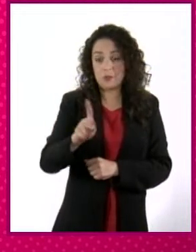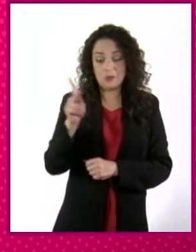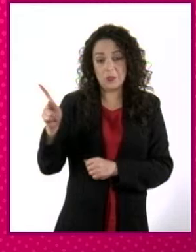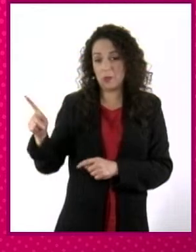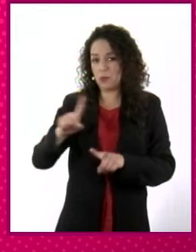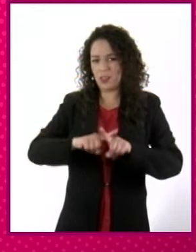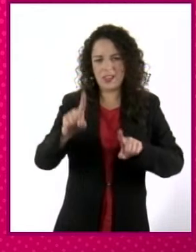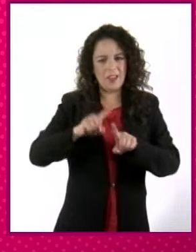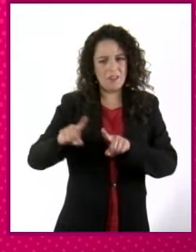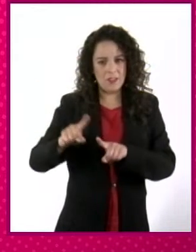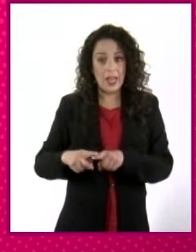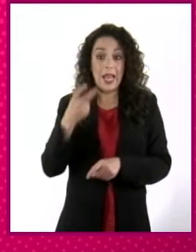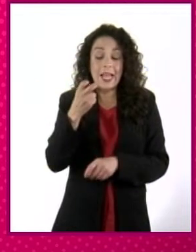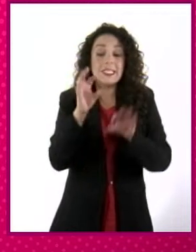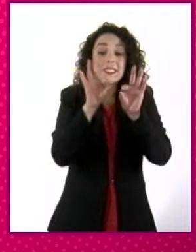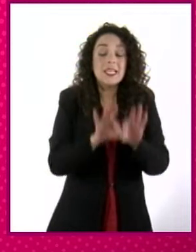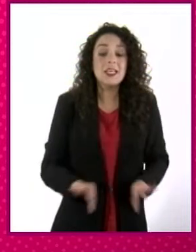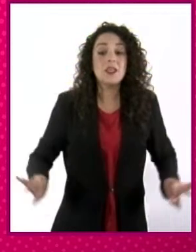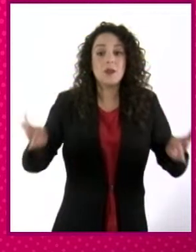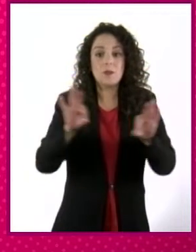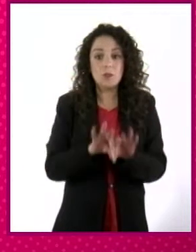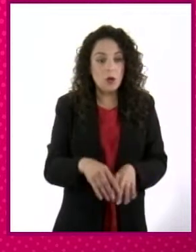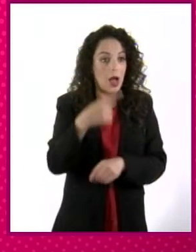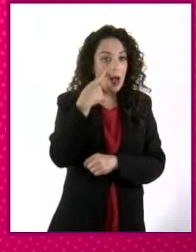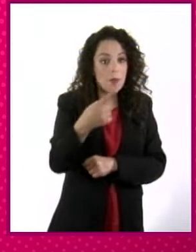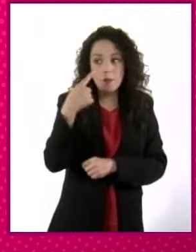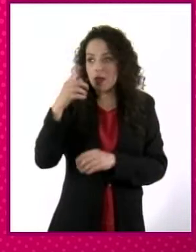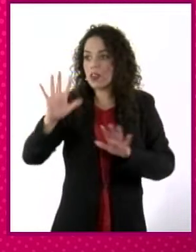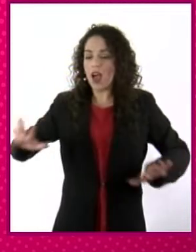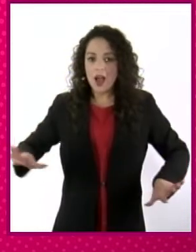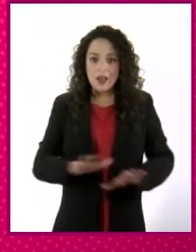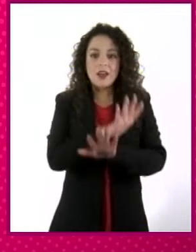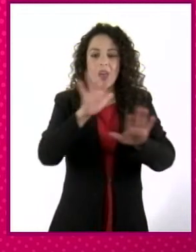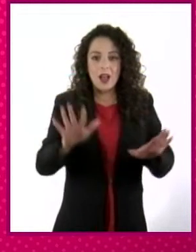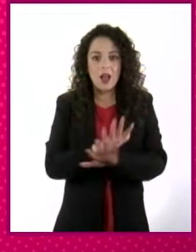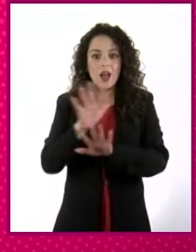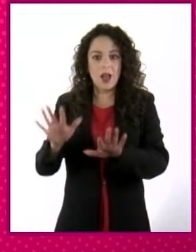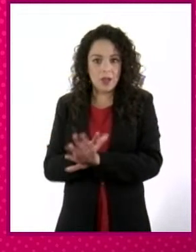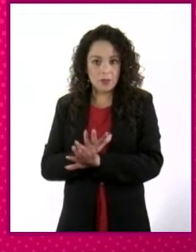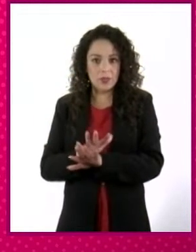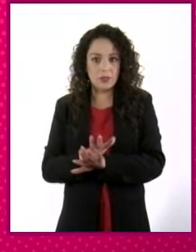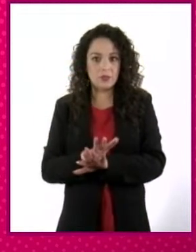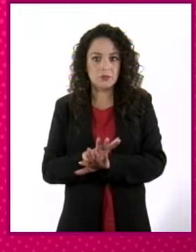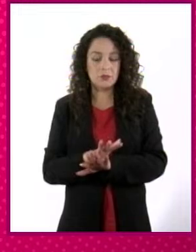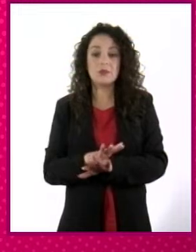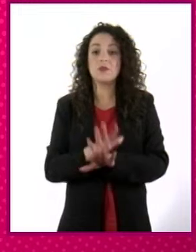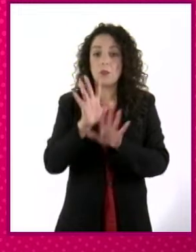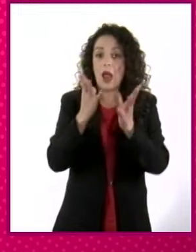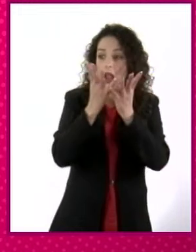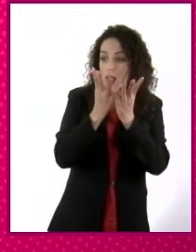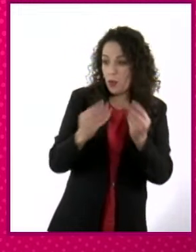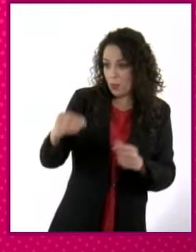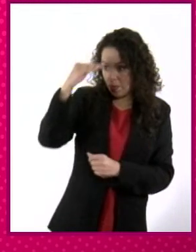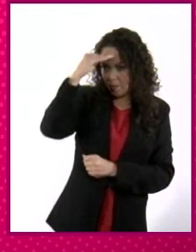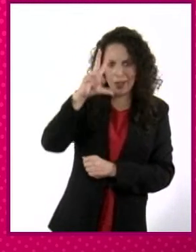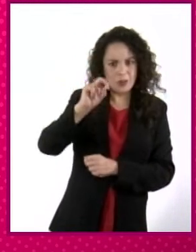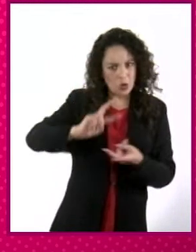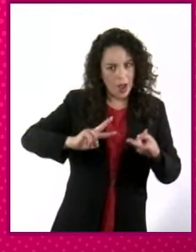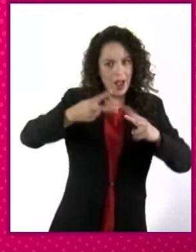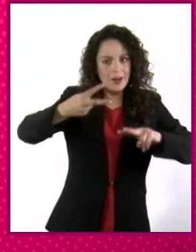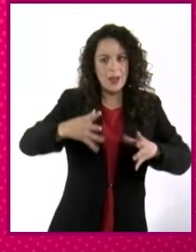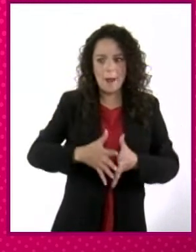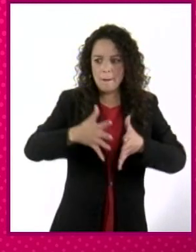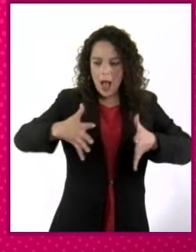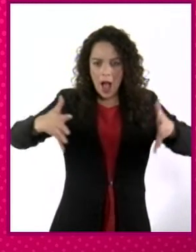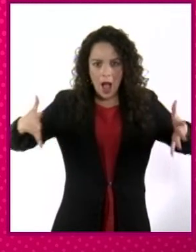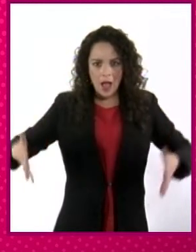eso es lo importante, ¿no? Ver ese movimiento que en vez de desaparecer está creciendo y está alzando la voz. Y creo que